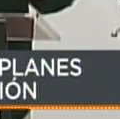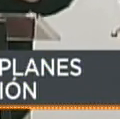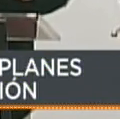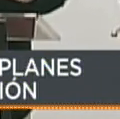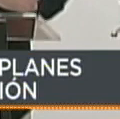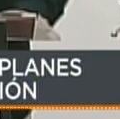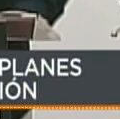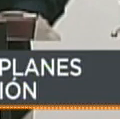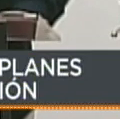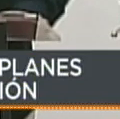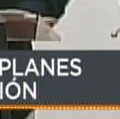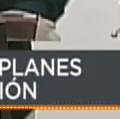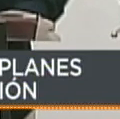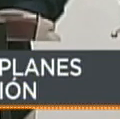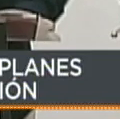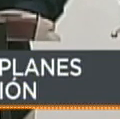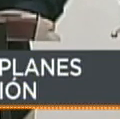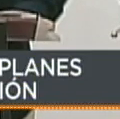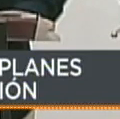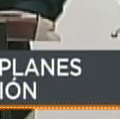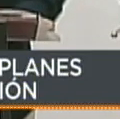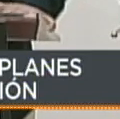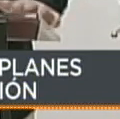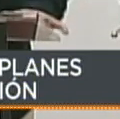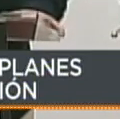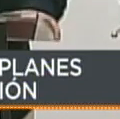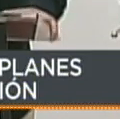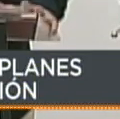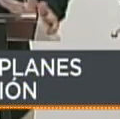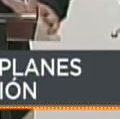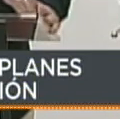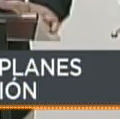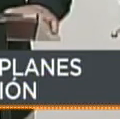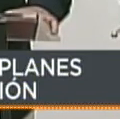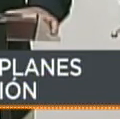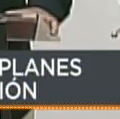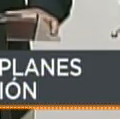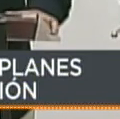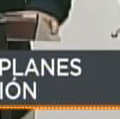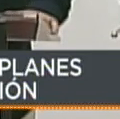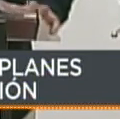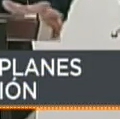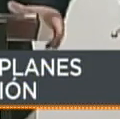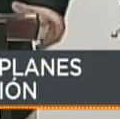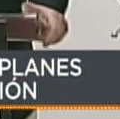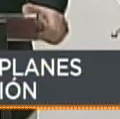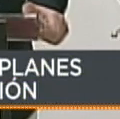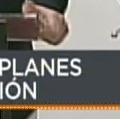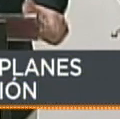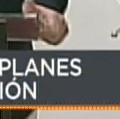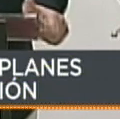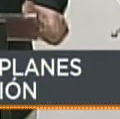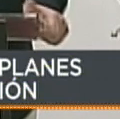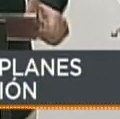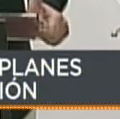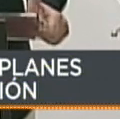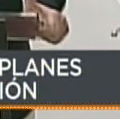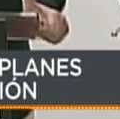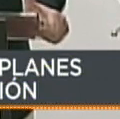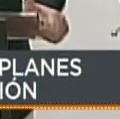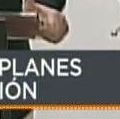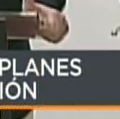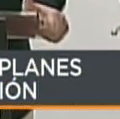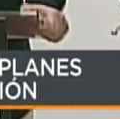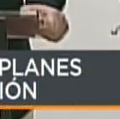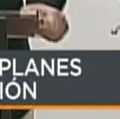que queríamos compartir estos breves minutos con el país de esta acción, importante